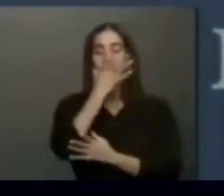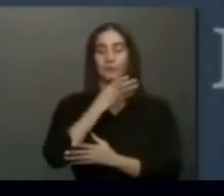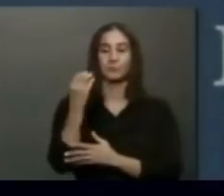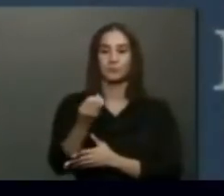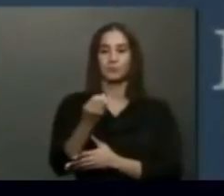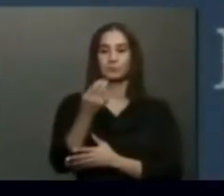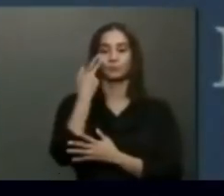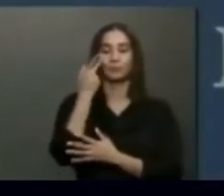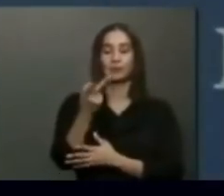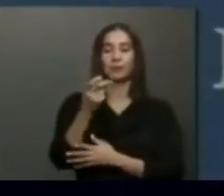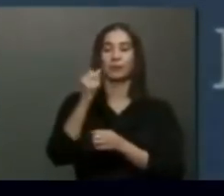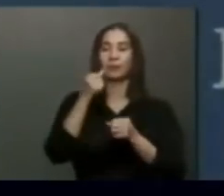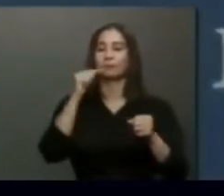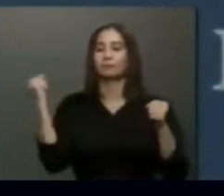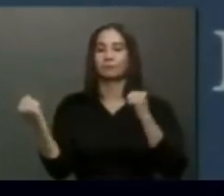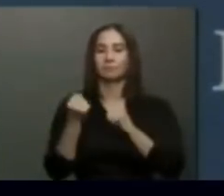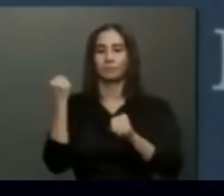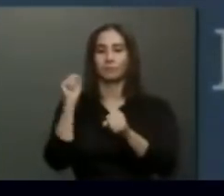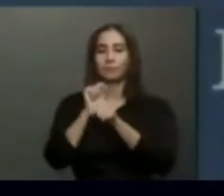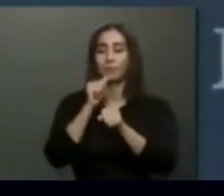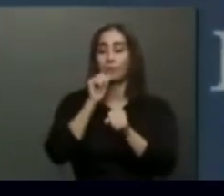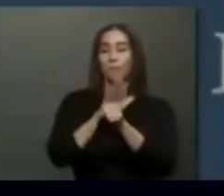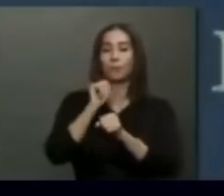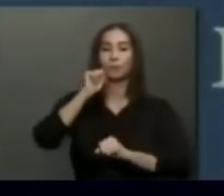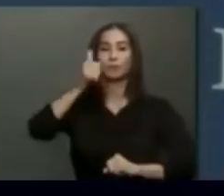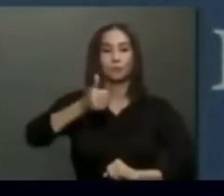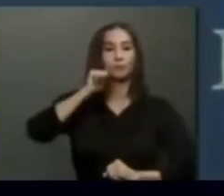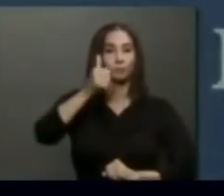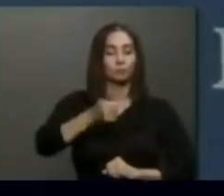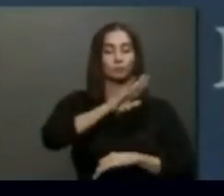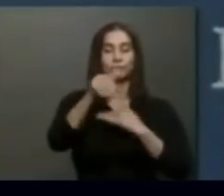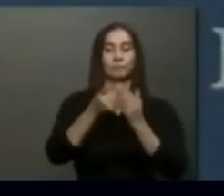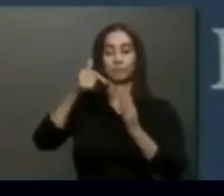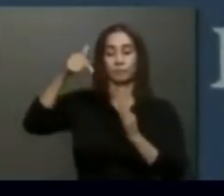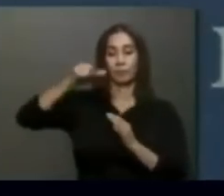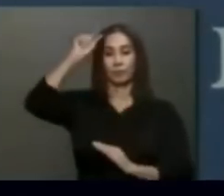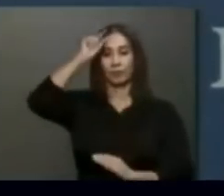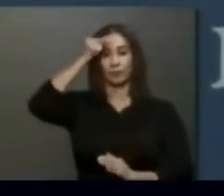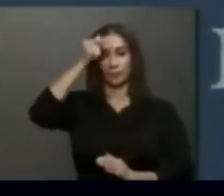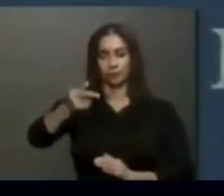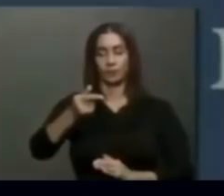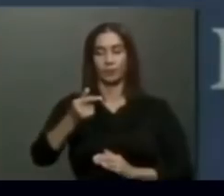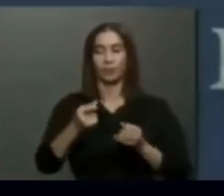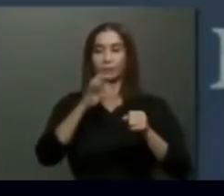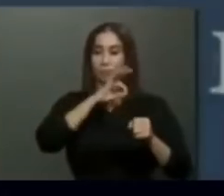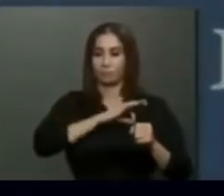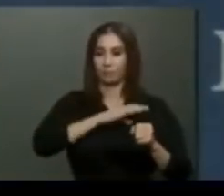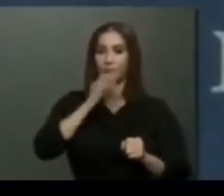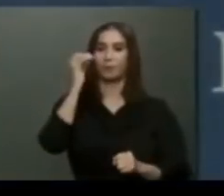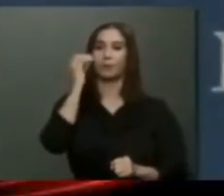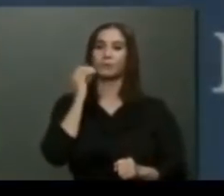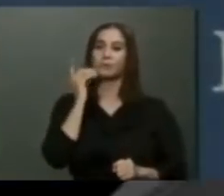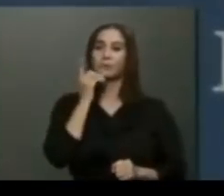el esfuerzo y el compromiso diario que invertimos todos nosotros desde el gobierno en el bienestar de los